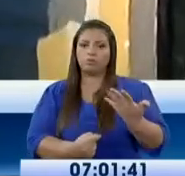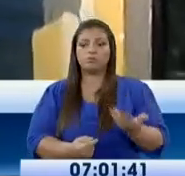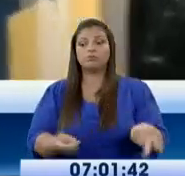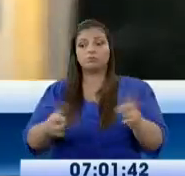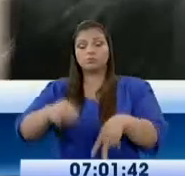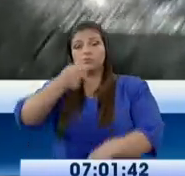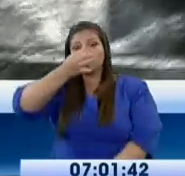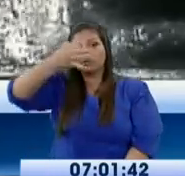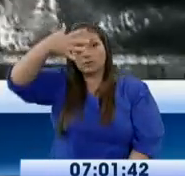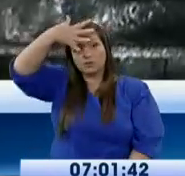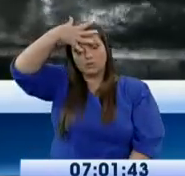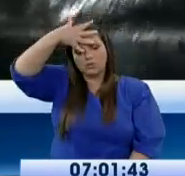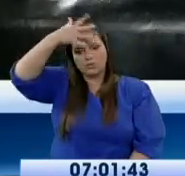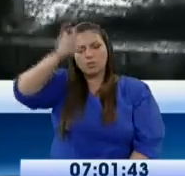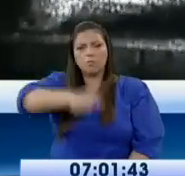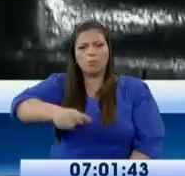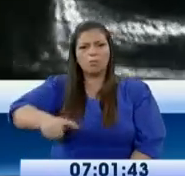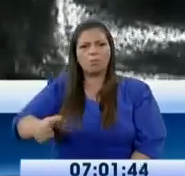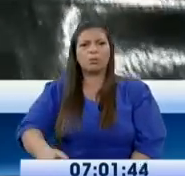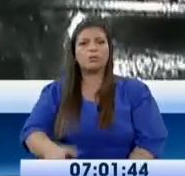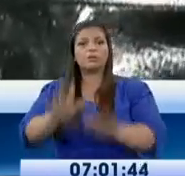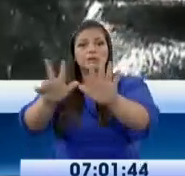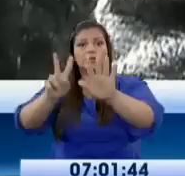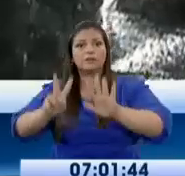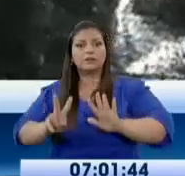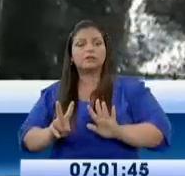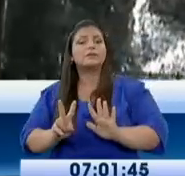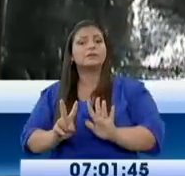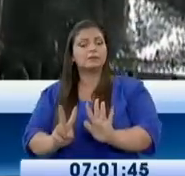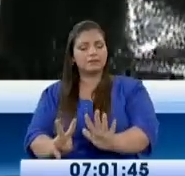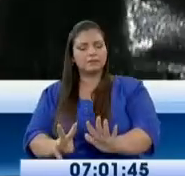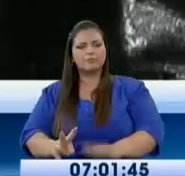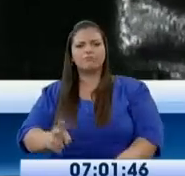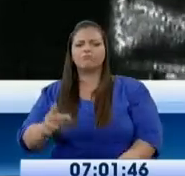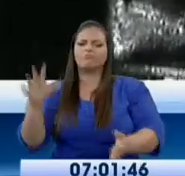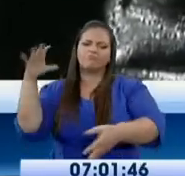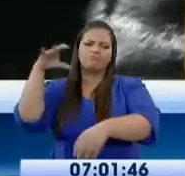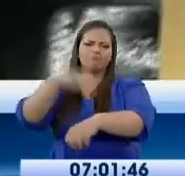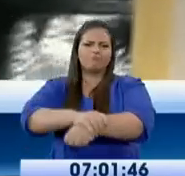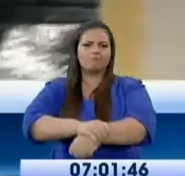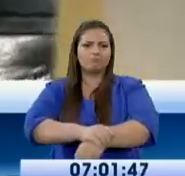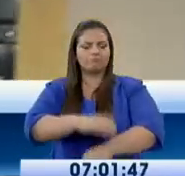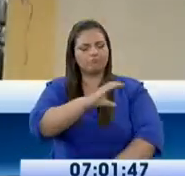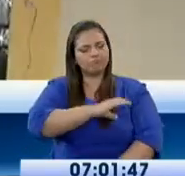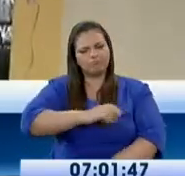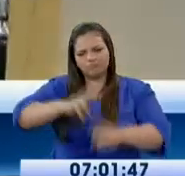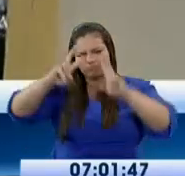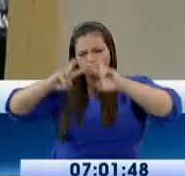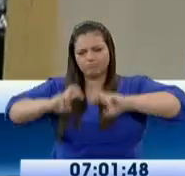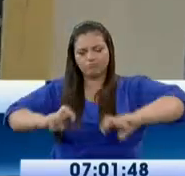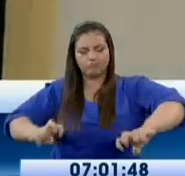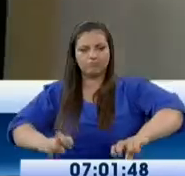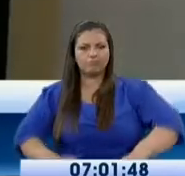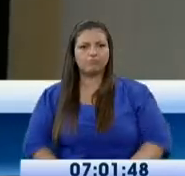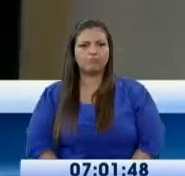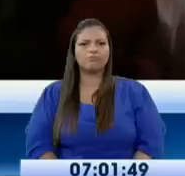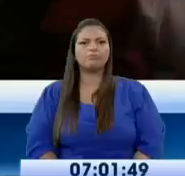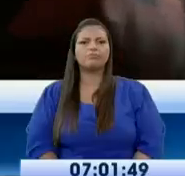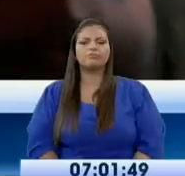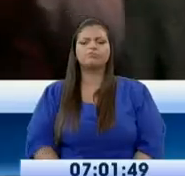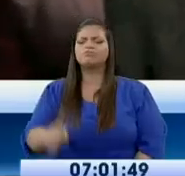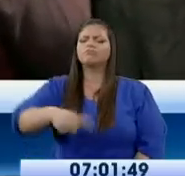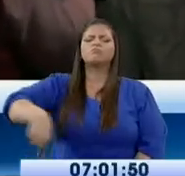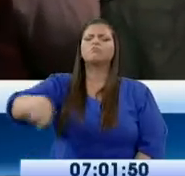detuvo a 17 sujetos quienes son investigados asimismo. Cabe indicar que los sospechosos